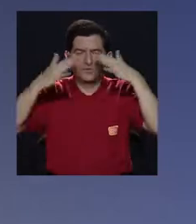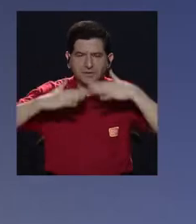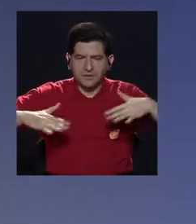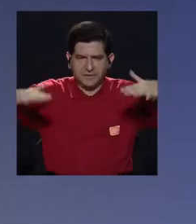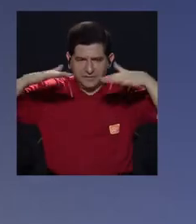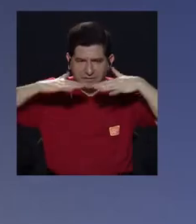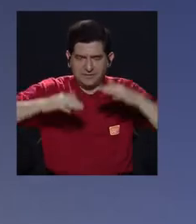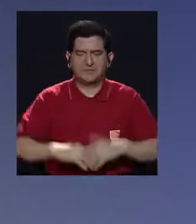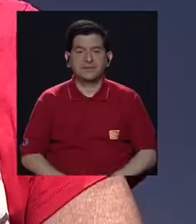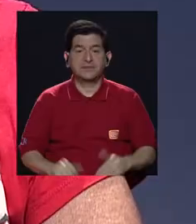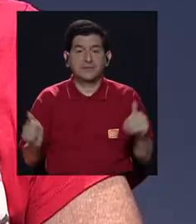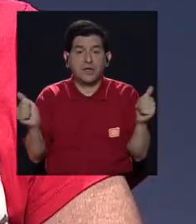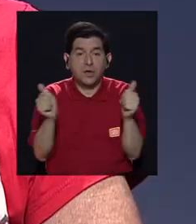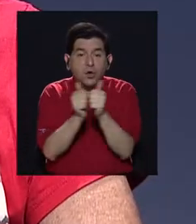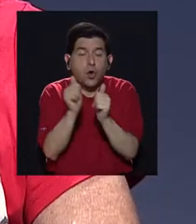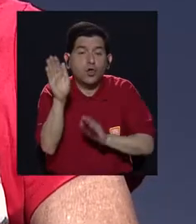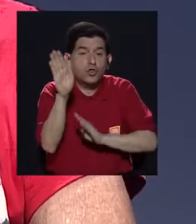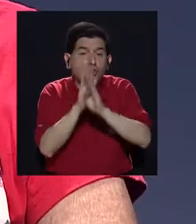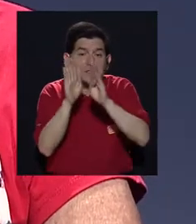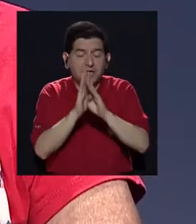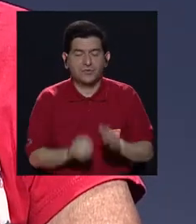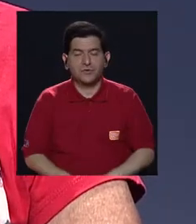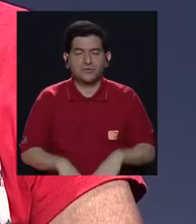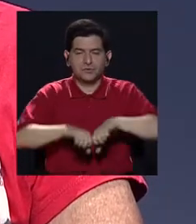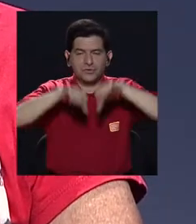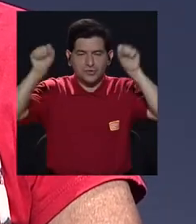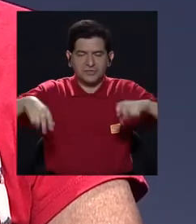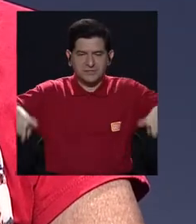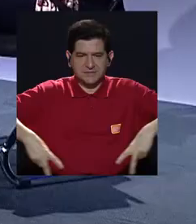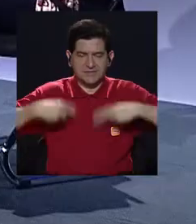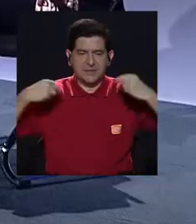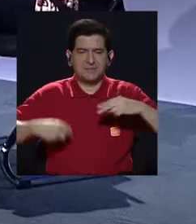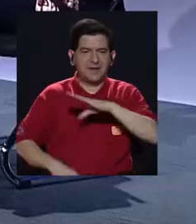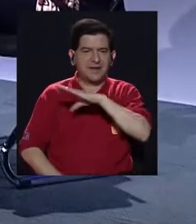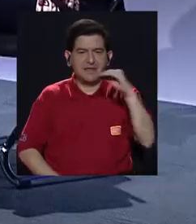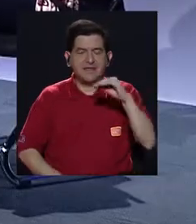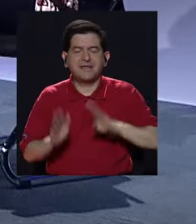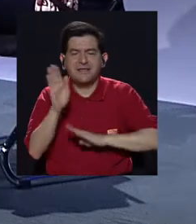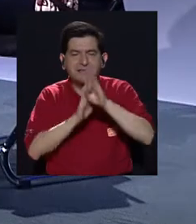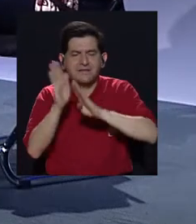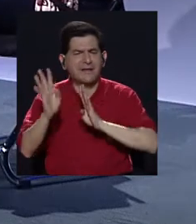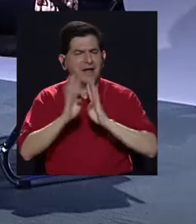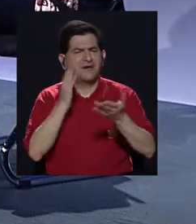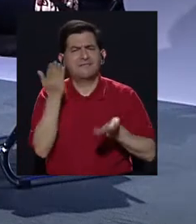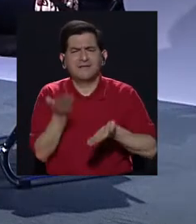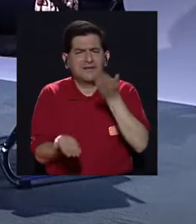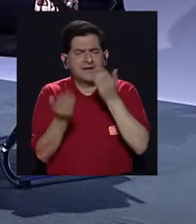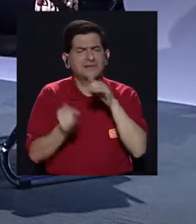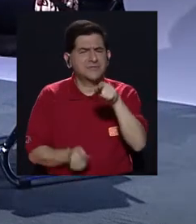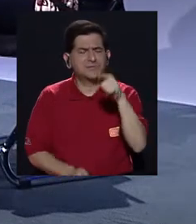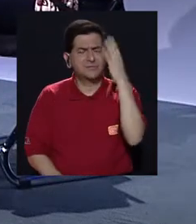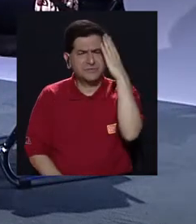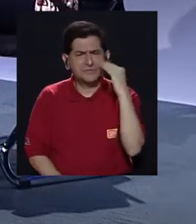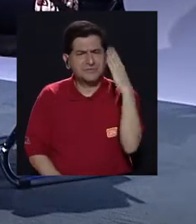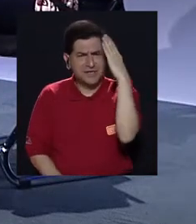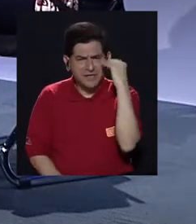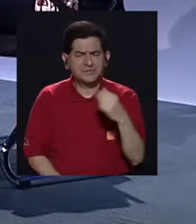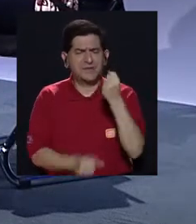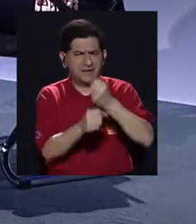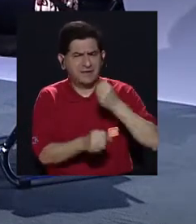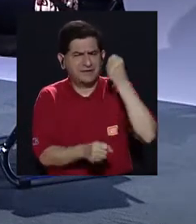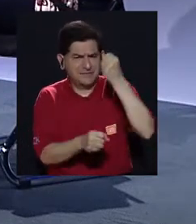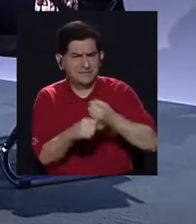ambiente con el desarrollo la ecología y el desarrollo en ese sentido podríamos hablar de su experiencia